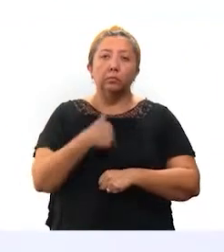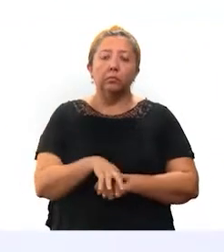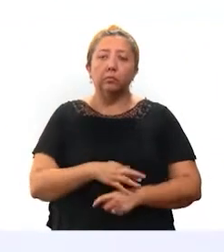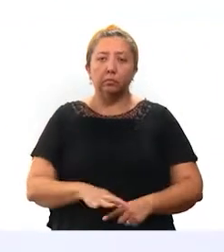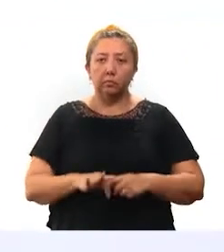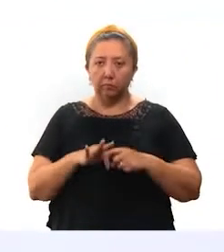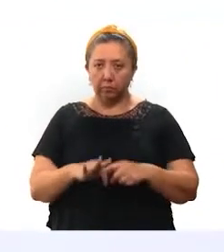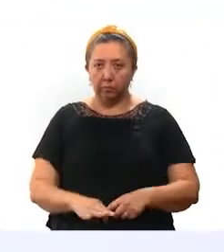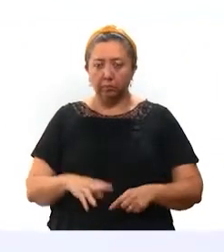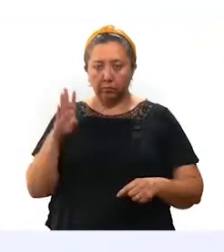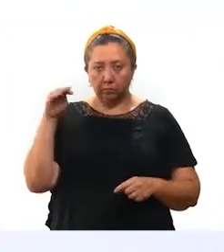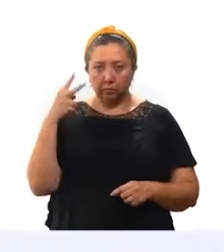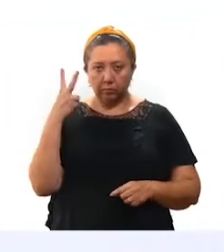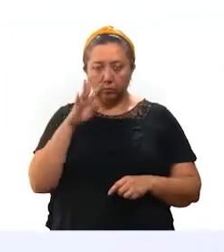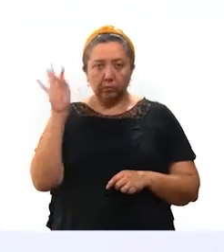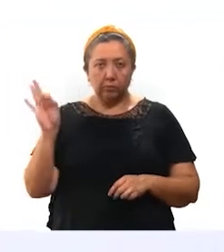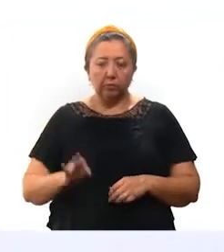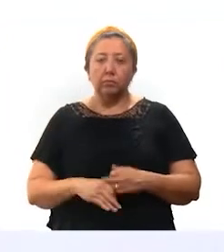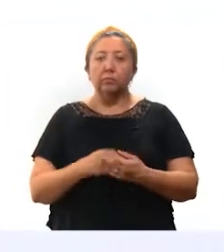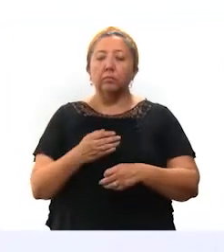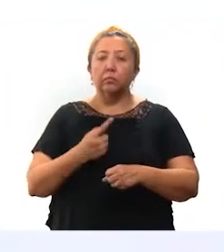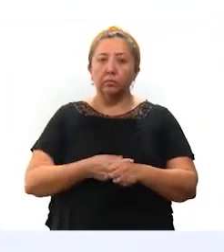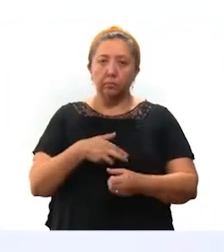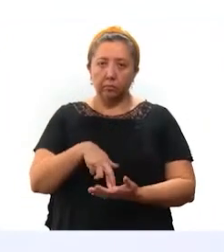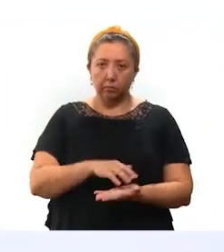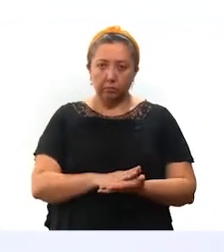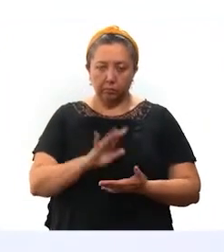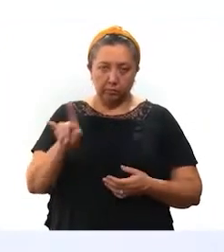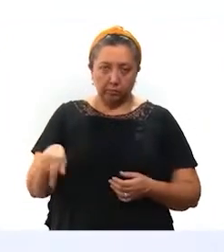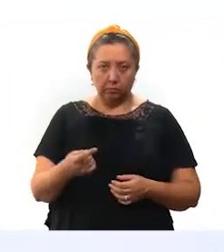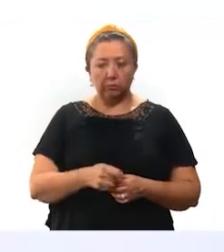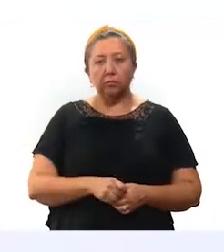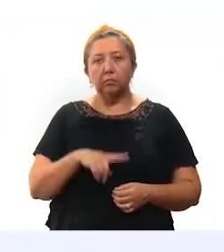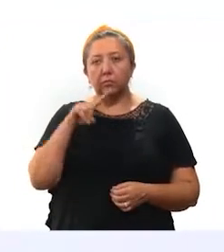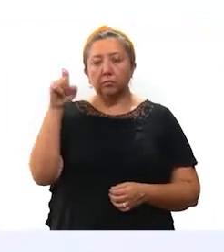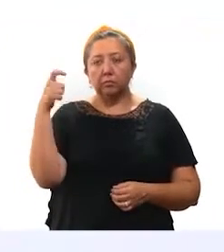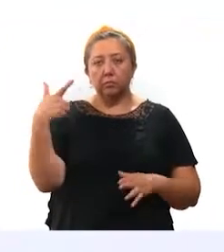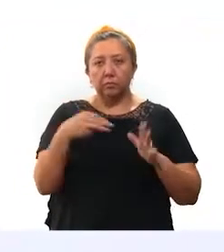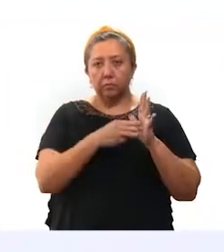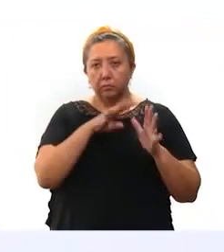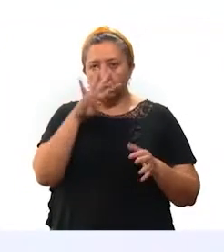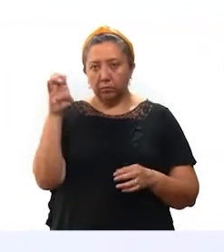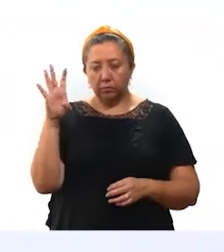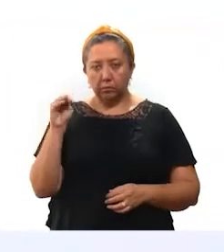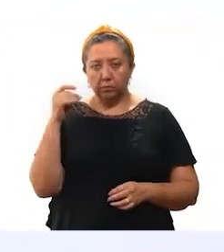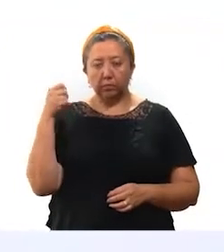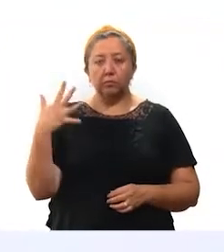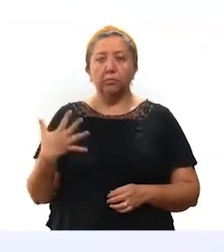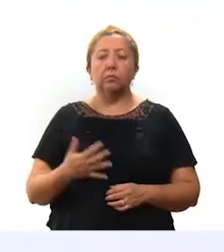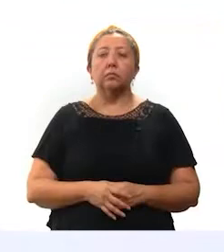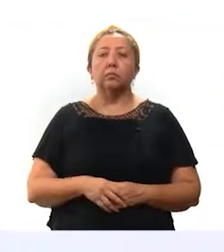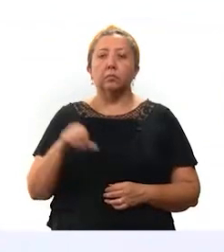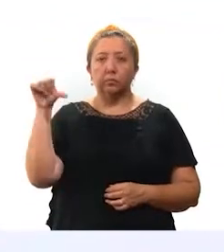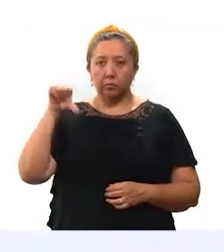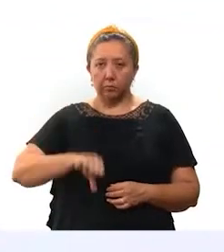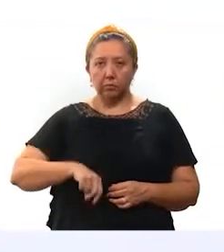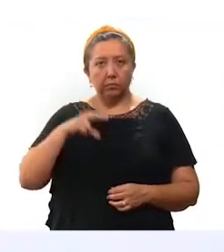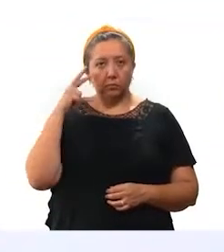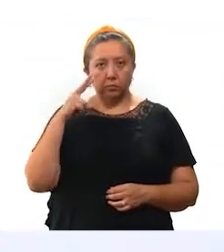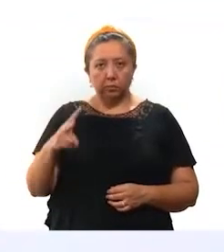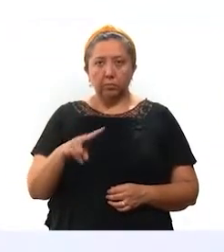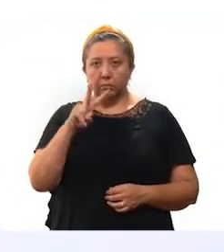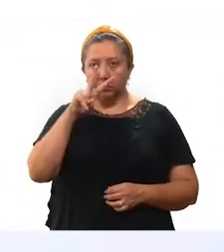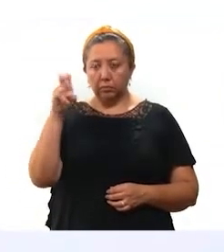Esta cifra representa el 92% del total de contagios registrados, que es de 107.495. Hoy se